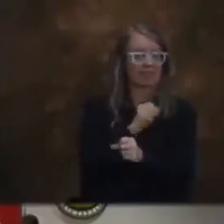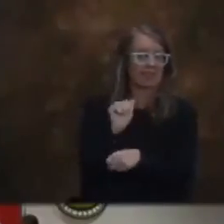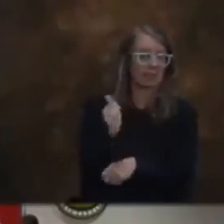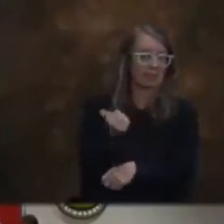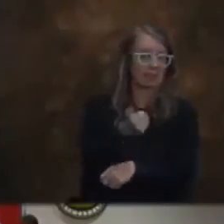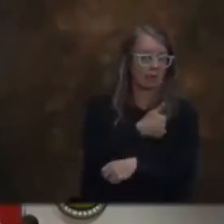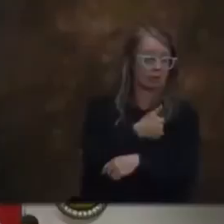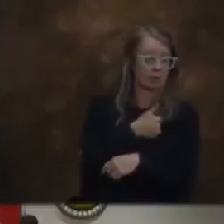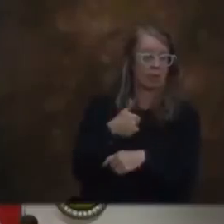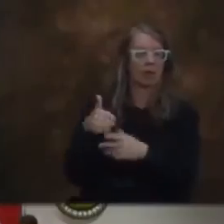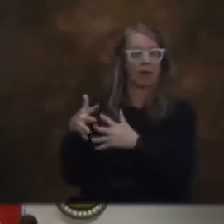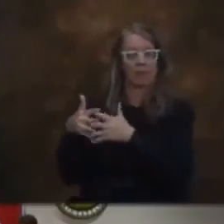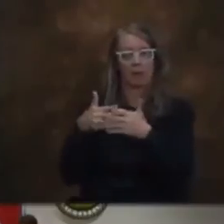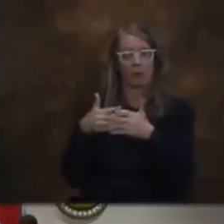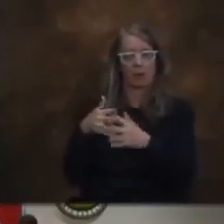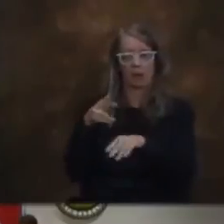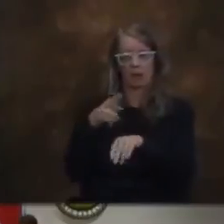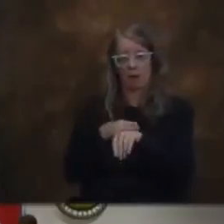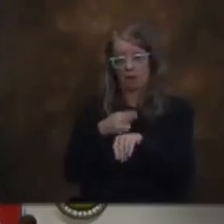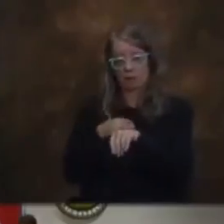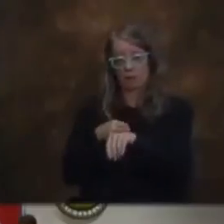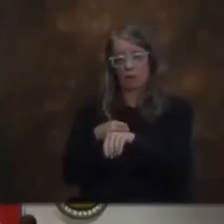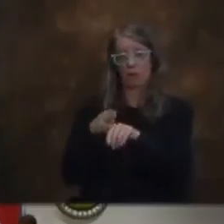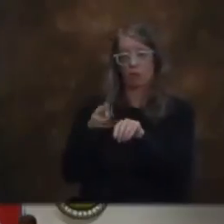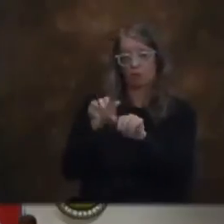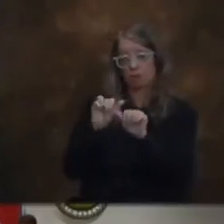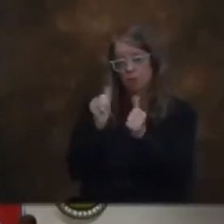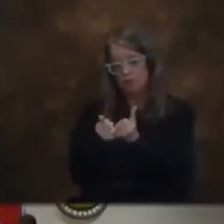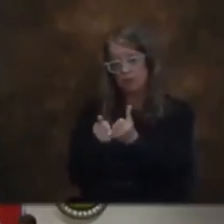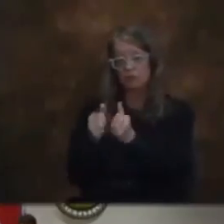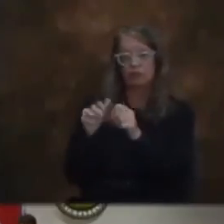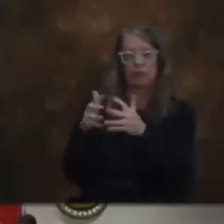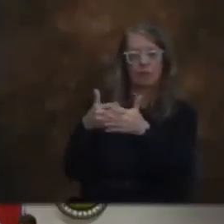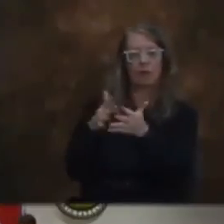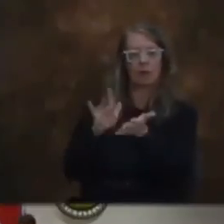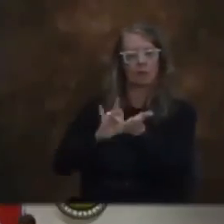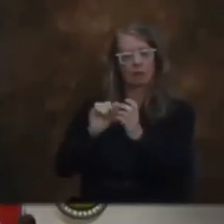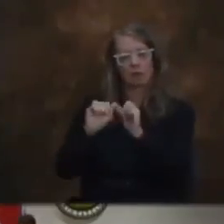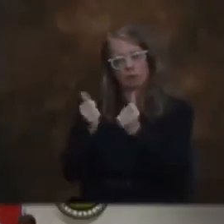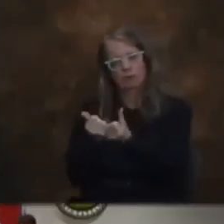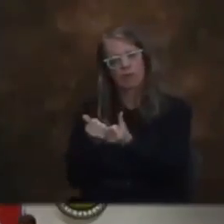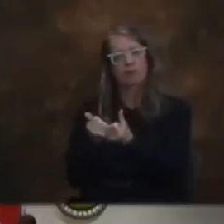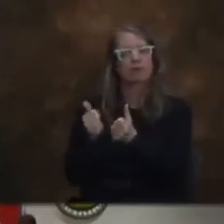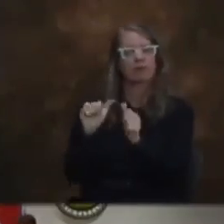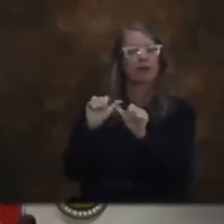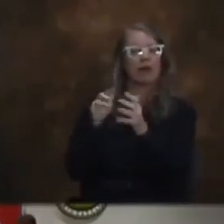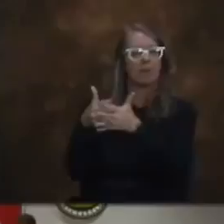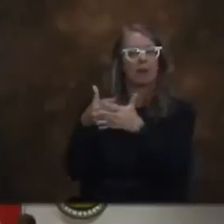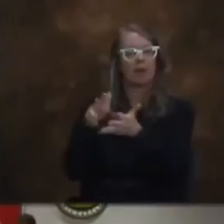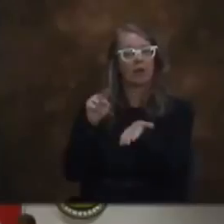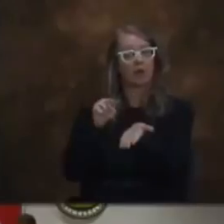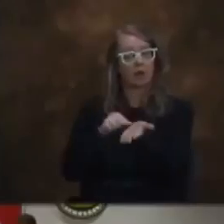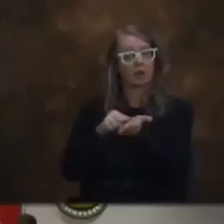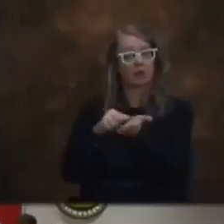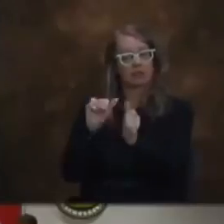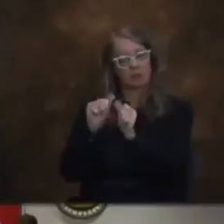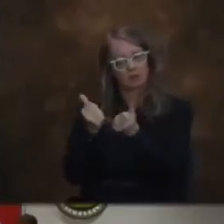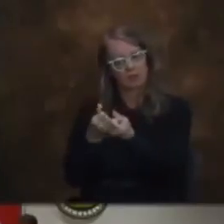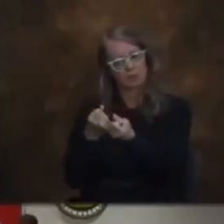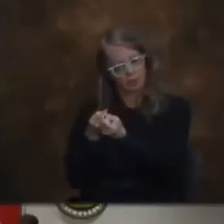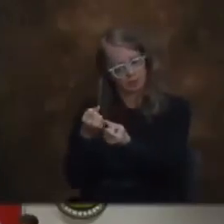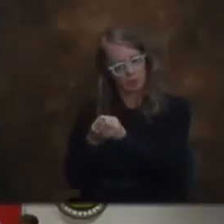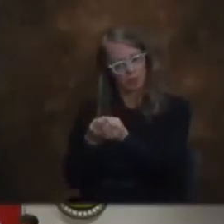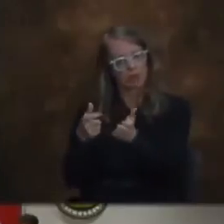las asociaciones de cuidado de salud en los eeuu mandan vacunas a sus empleados y a